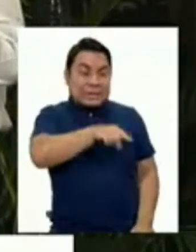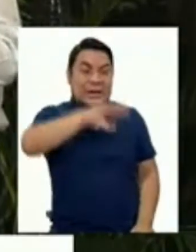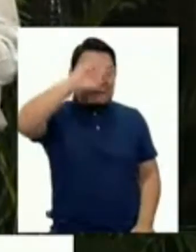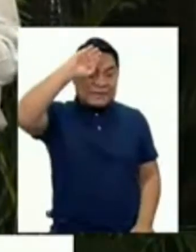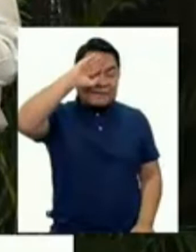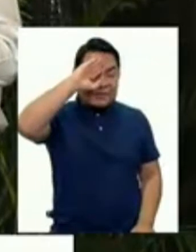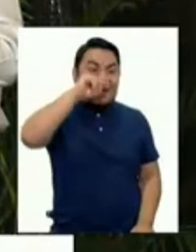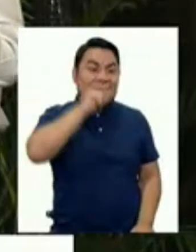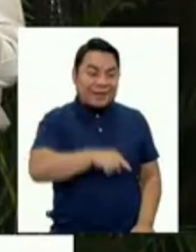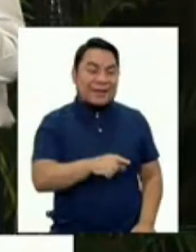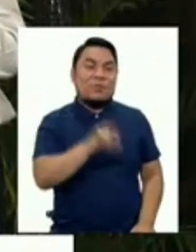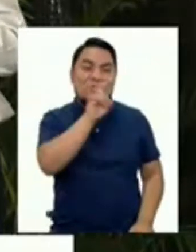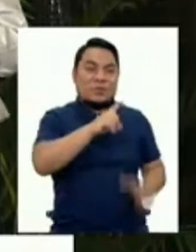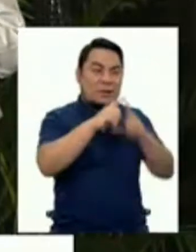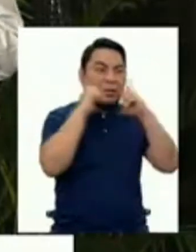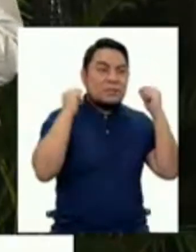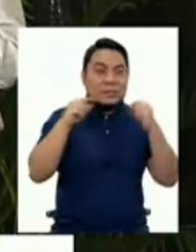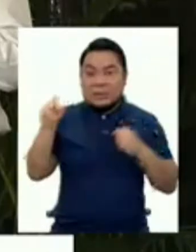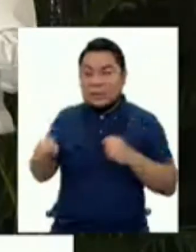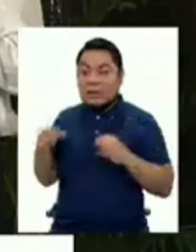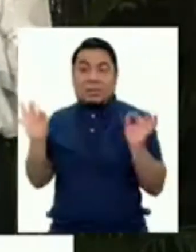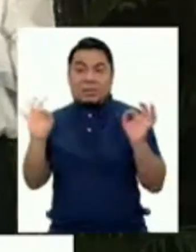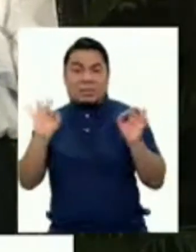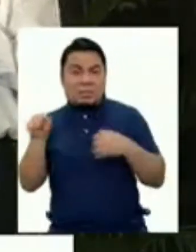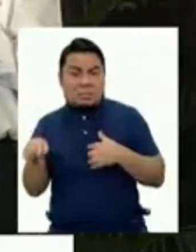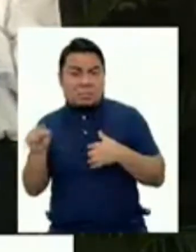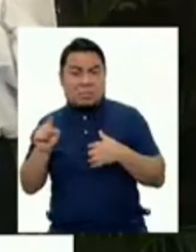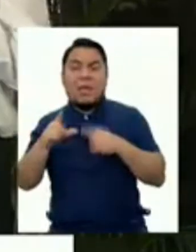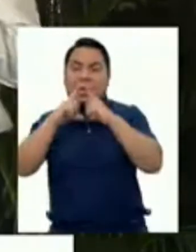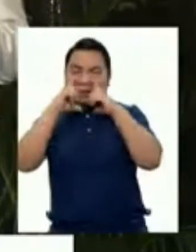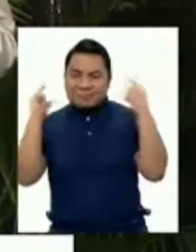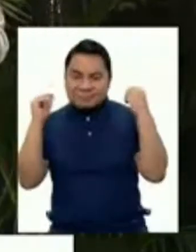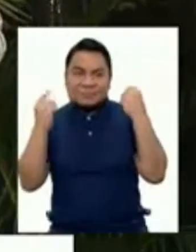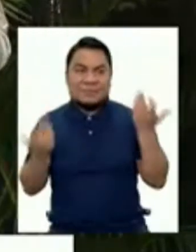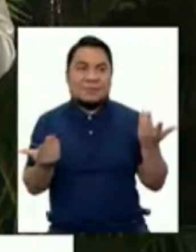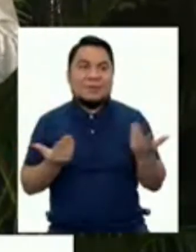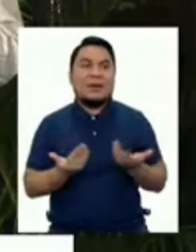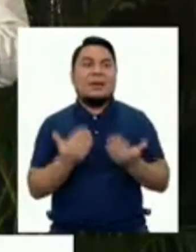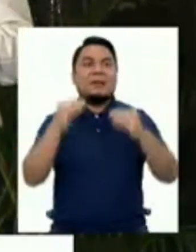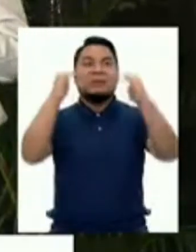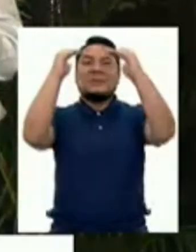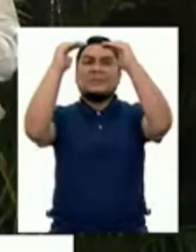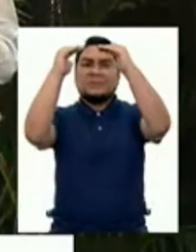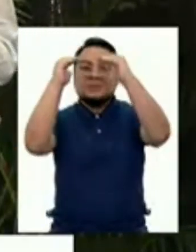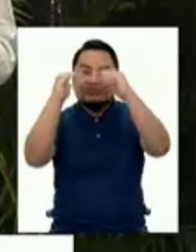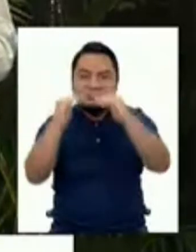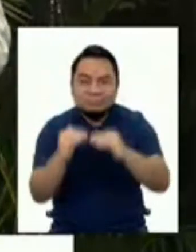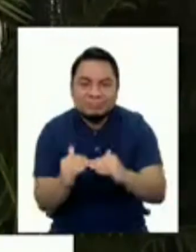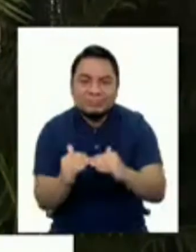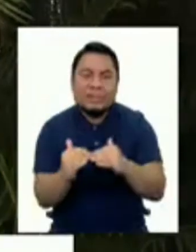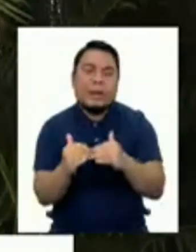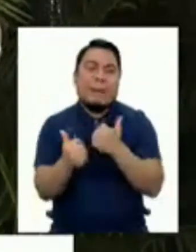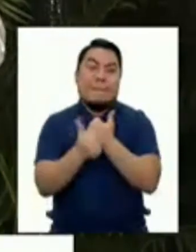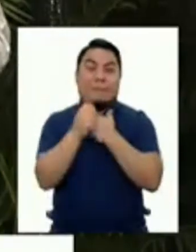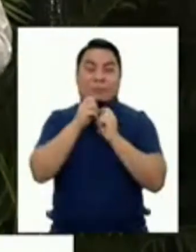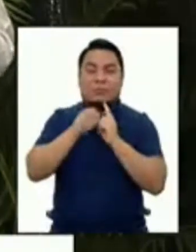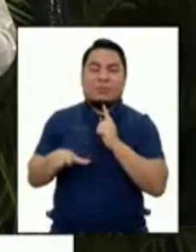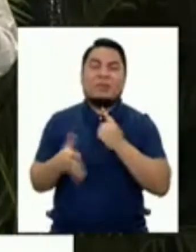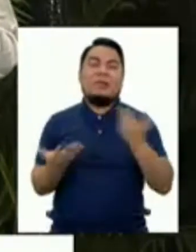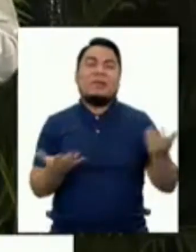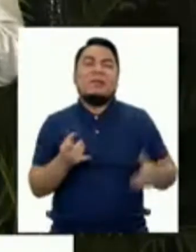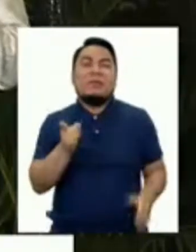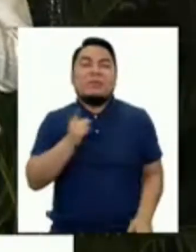tiene, los dos usen mascarilla. Y entonces solamente la probabilidad de contagio es de